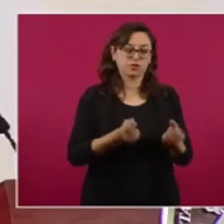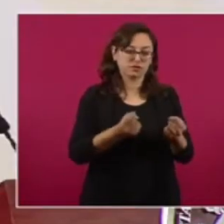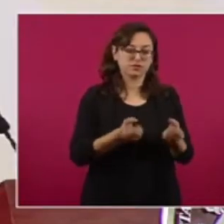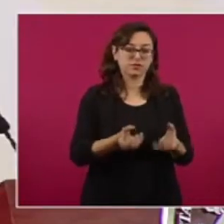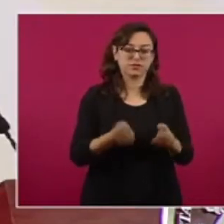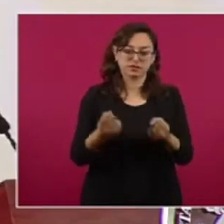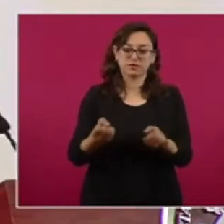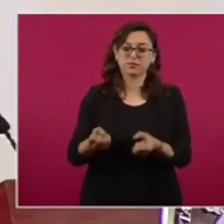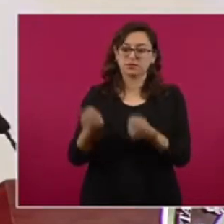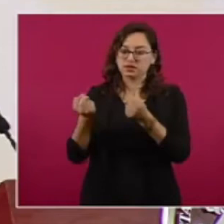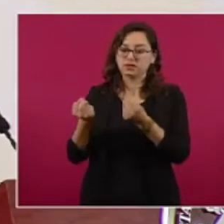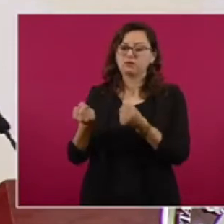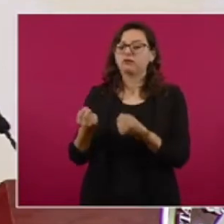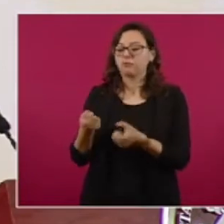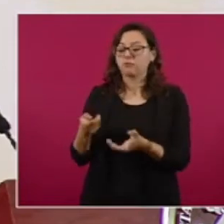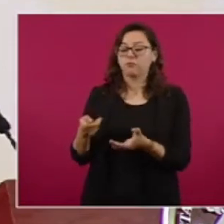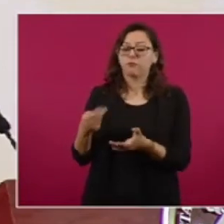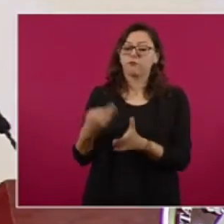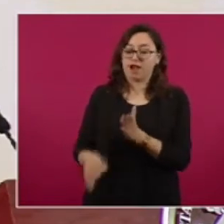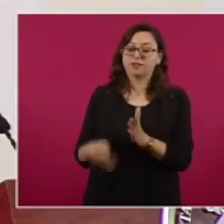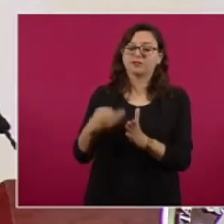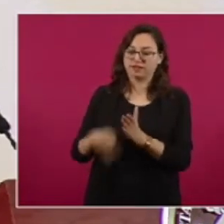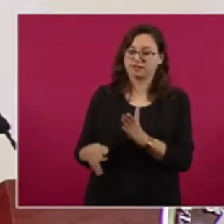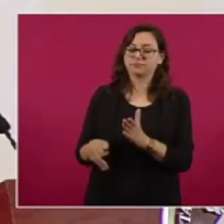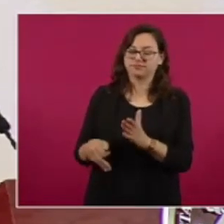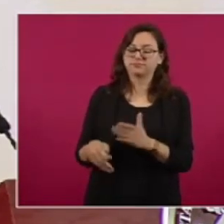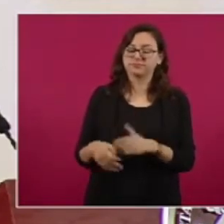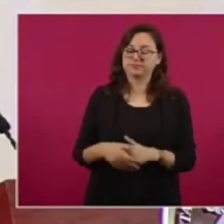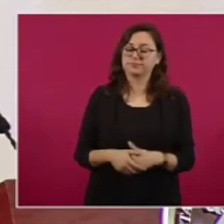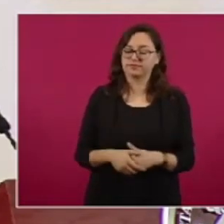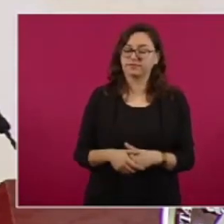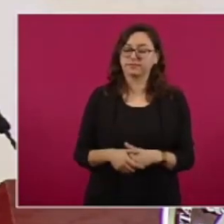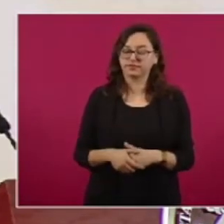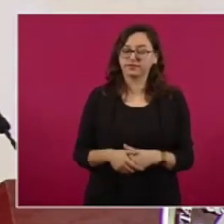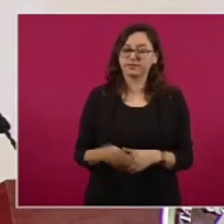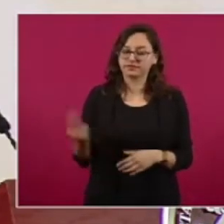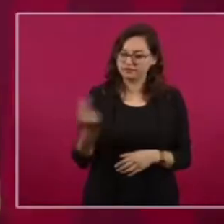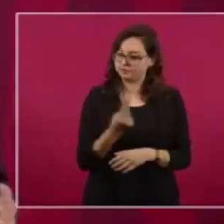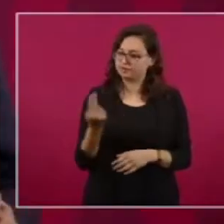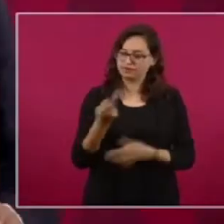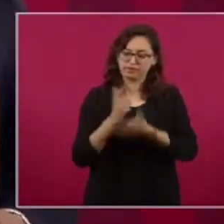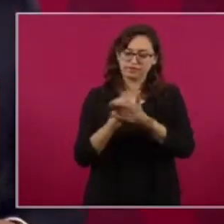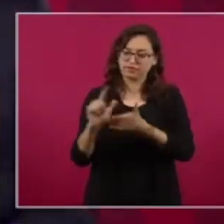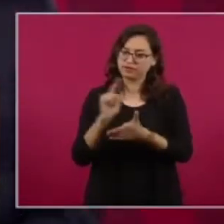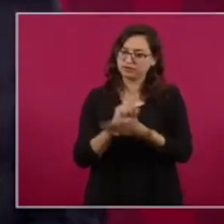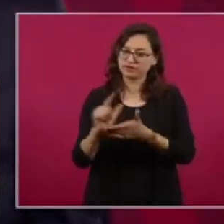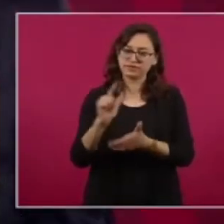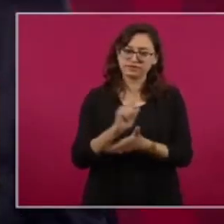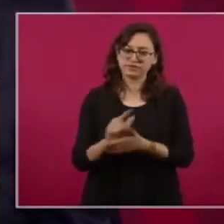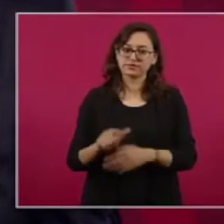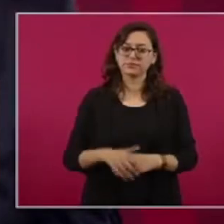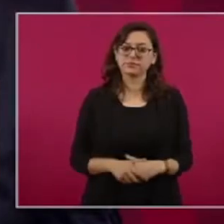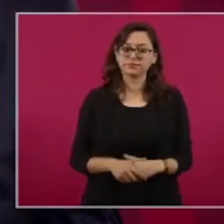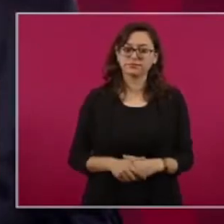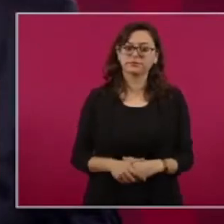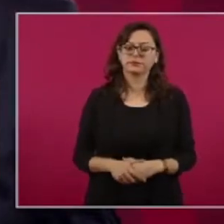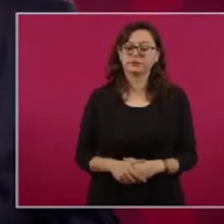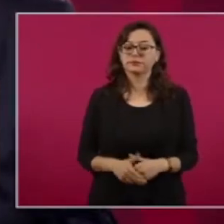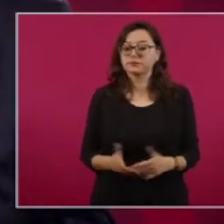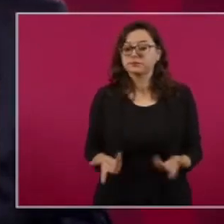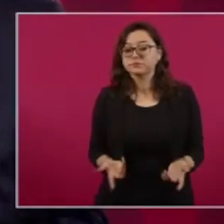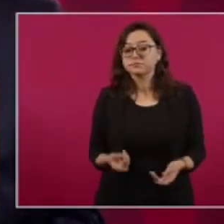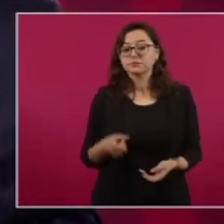pero nos falta todavía. O sea, necesitamos seguir limpiando de corrupción. Okay. Y esto